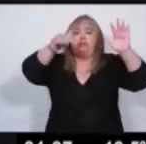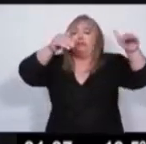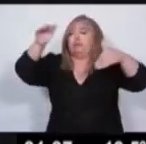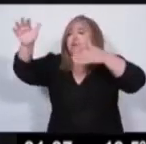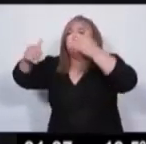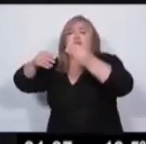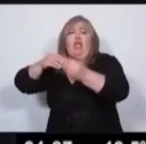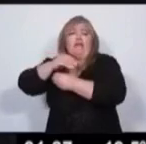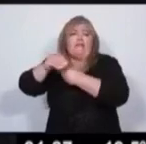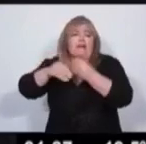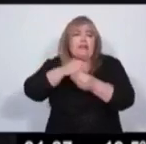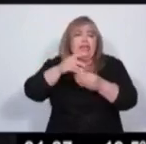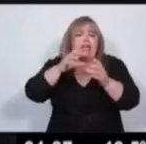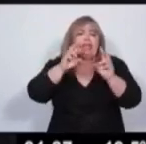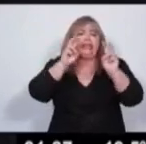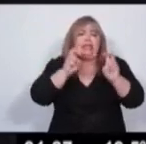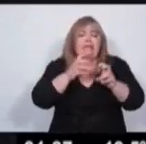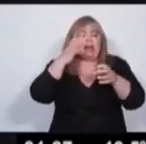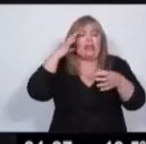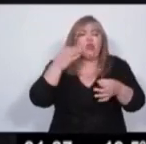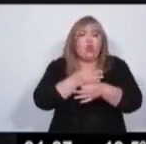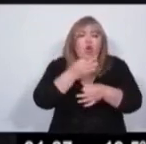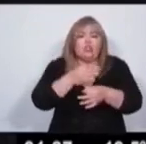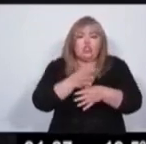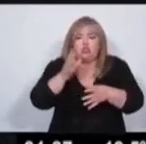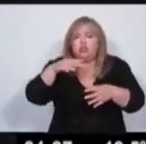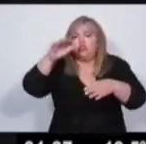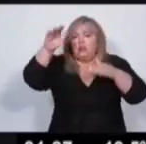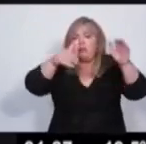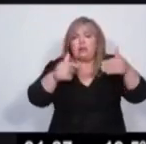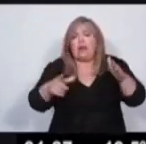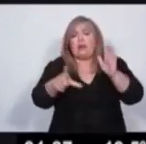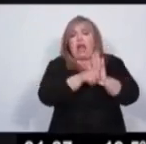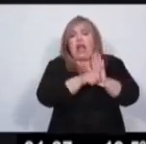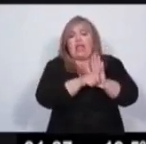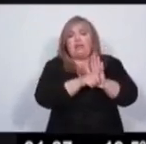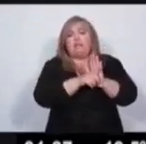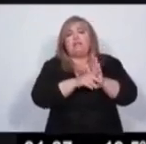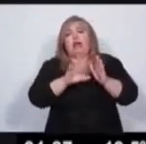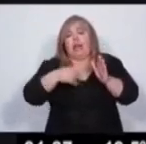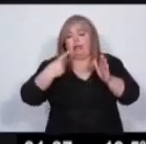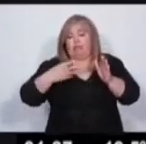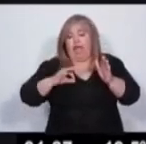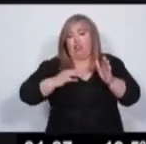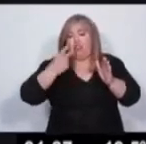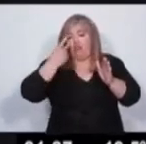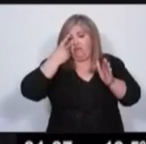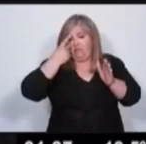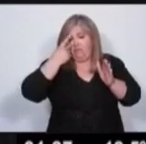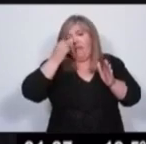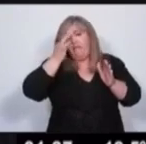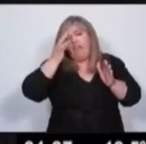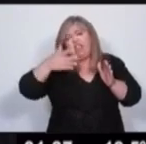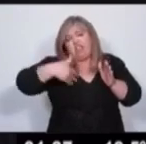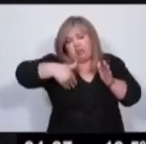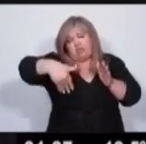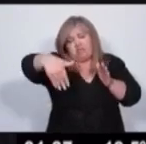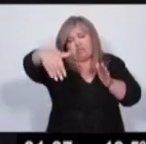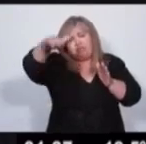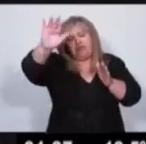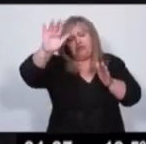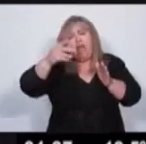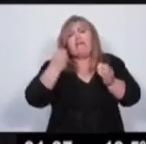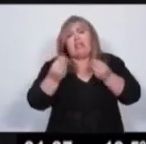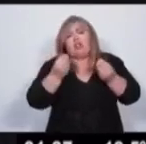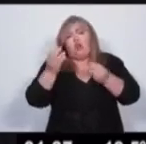la familia educativa para alumbrar una ley que sirva para los veinte próximos años en ella hay que discutir educación